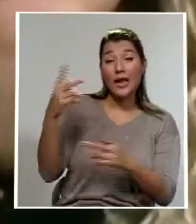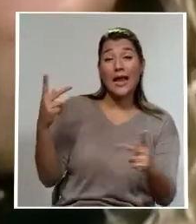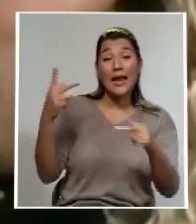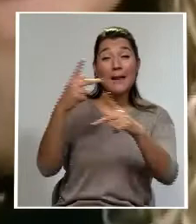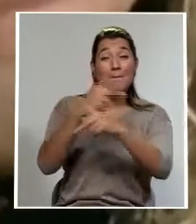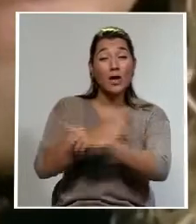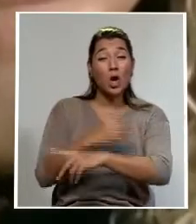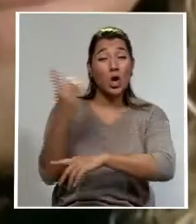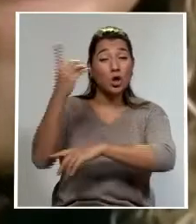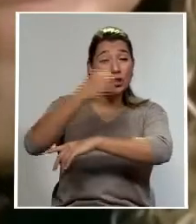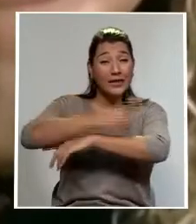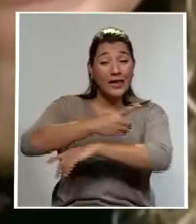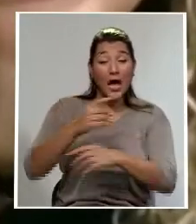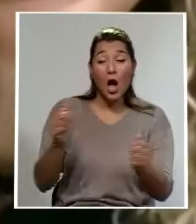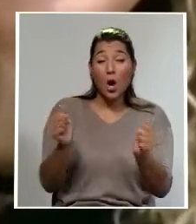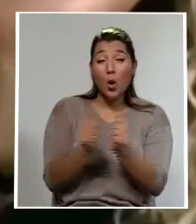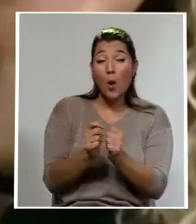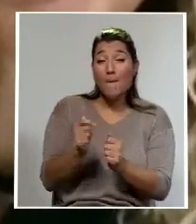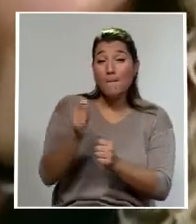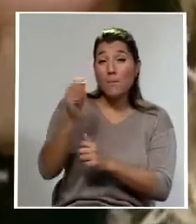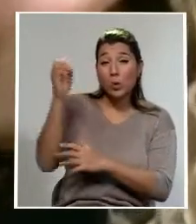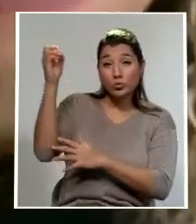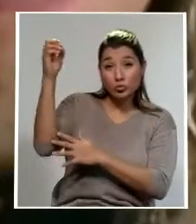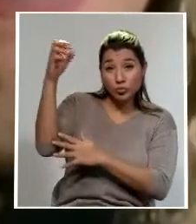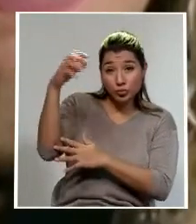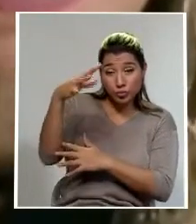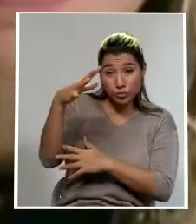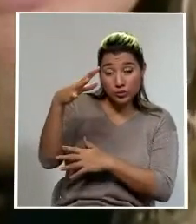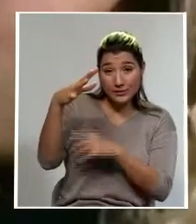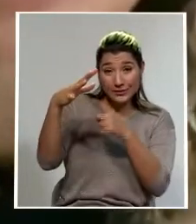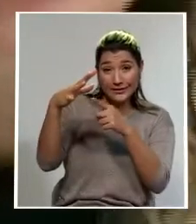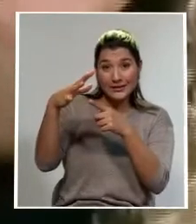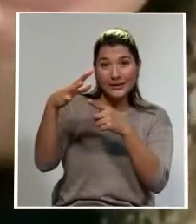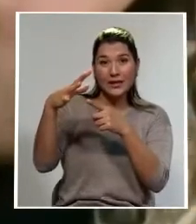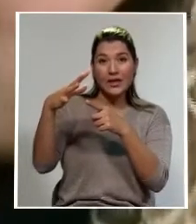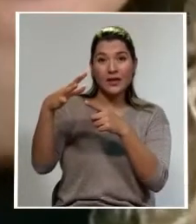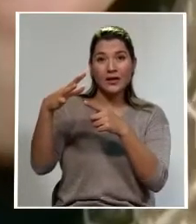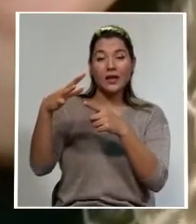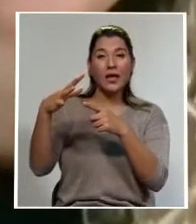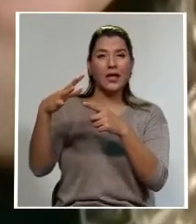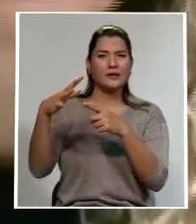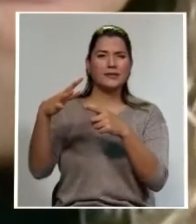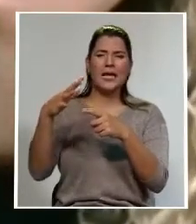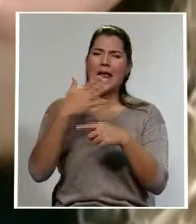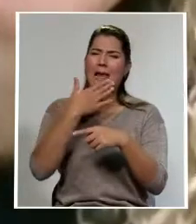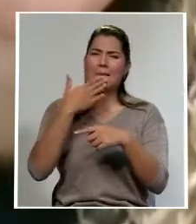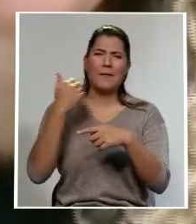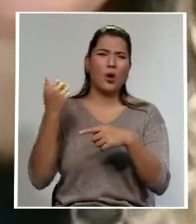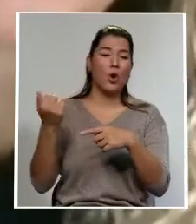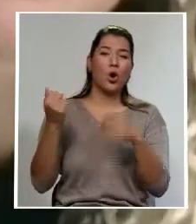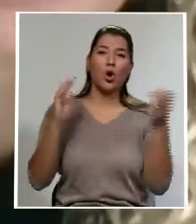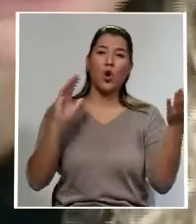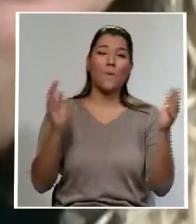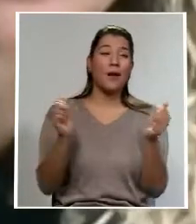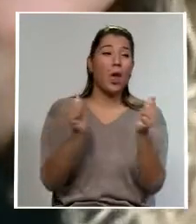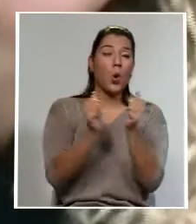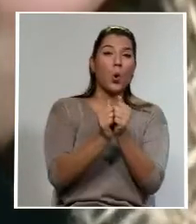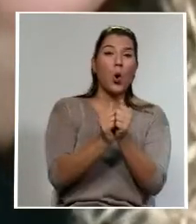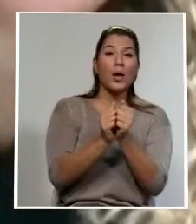solar en Costa Rica está por encima del mejor día de luz solar, por ejemplo, en